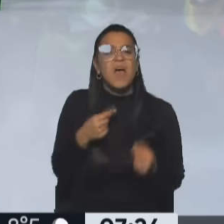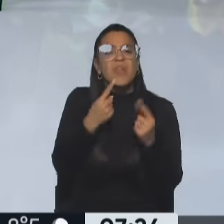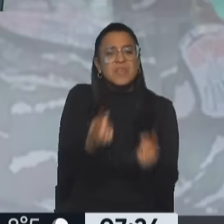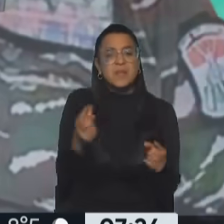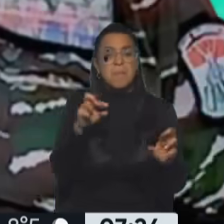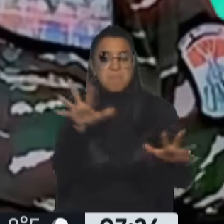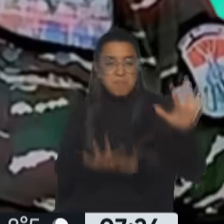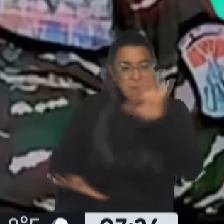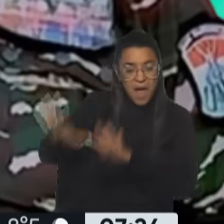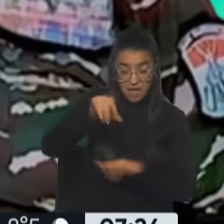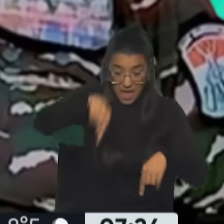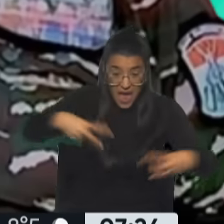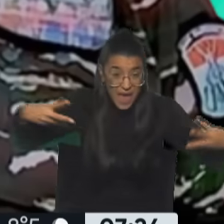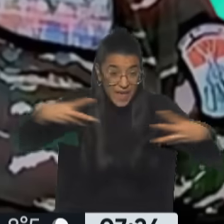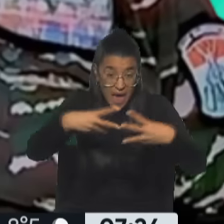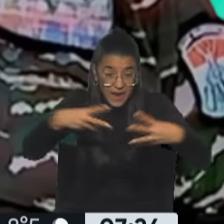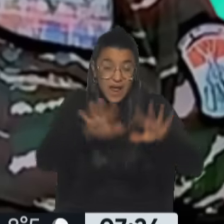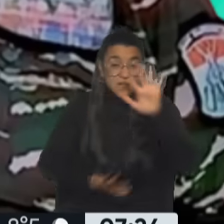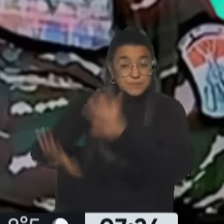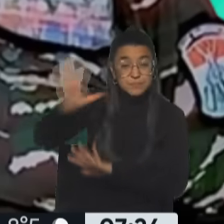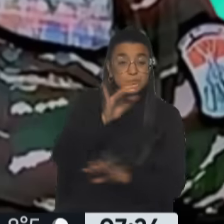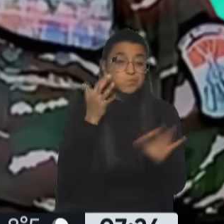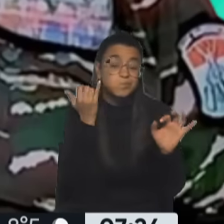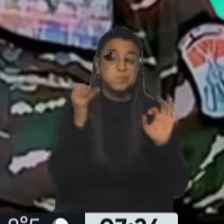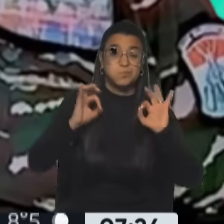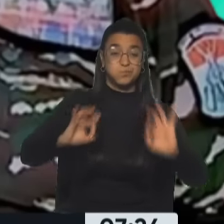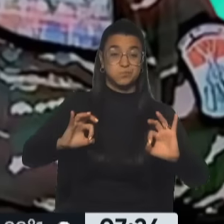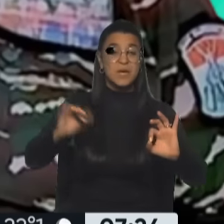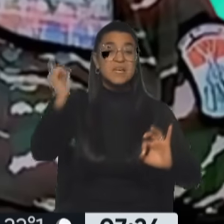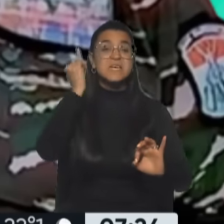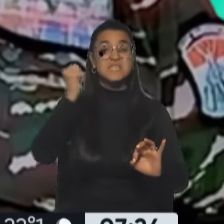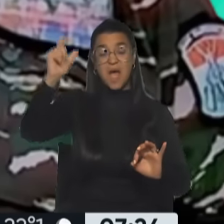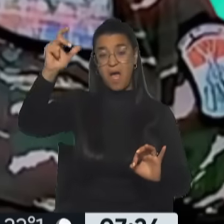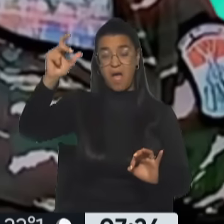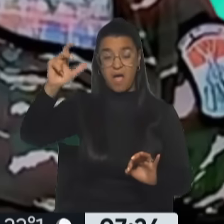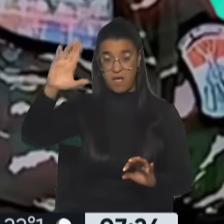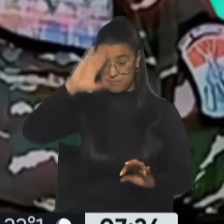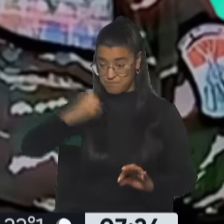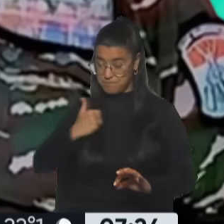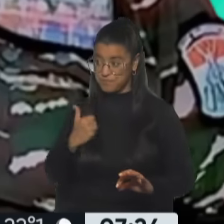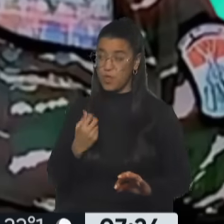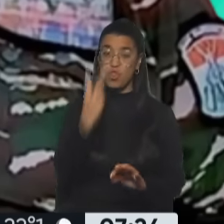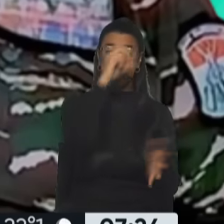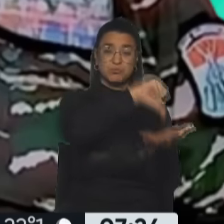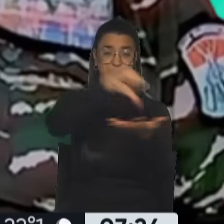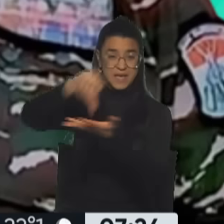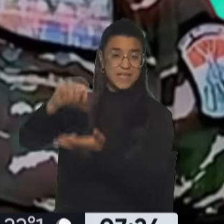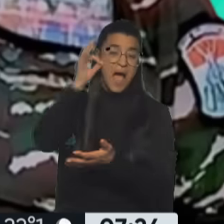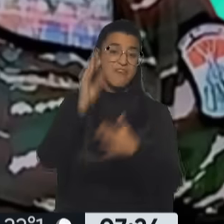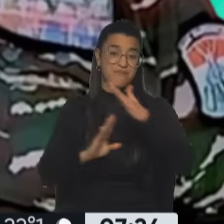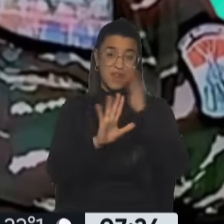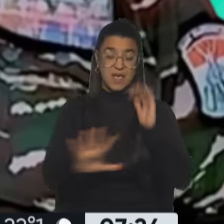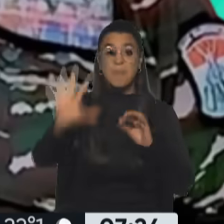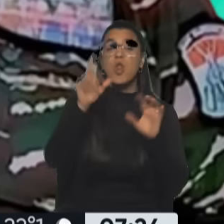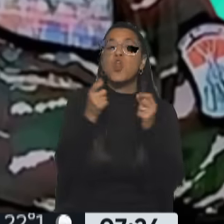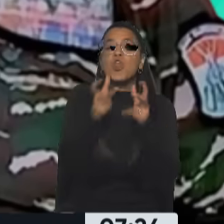la planificación de esta guerra se ha llevado a cabo, se inició un despliegue de fuerzas en dos países de África Central, sin especificar